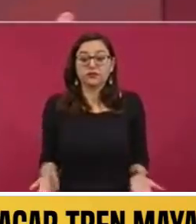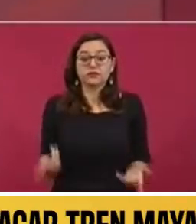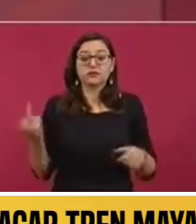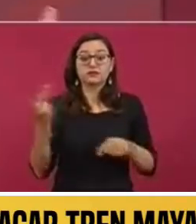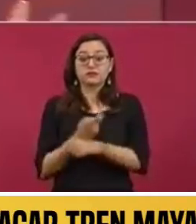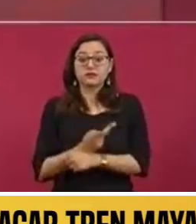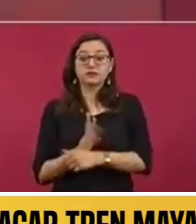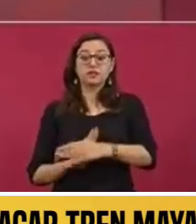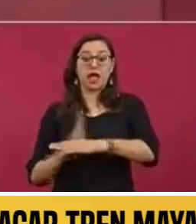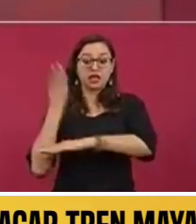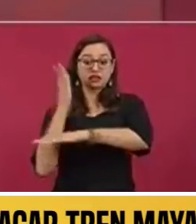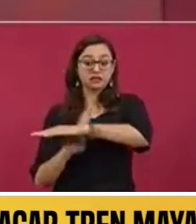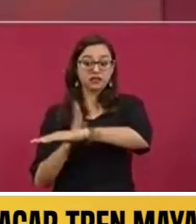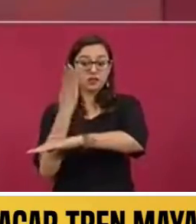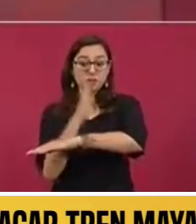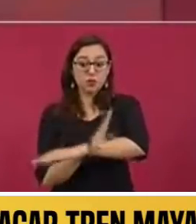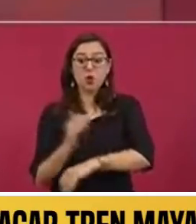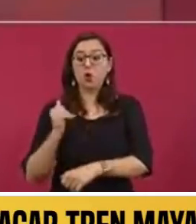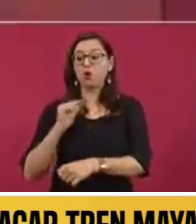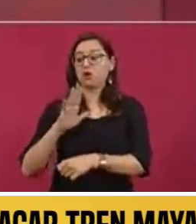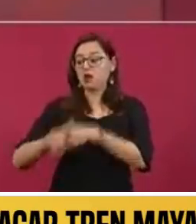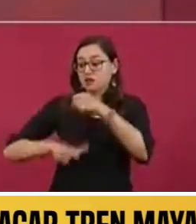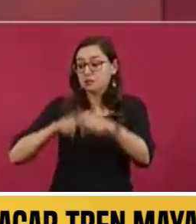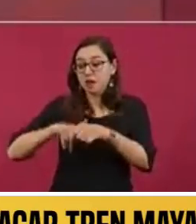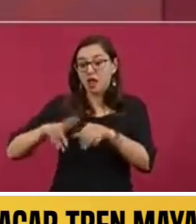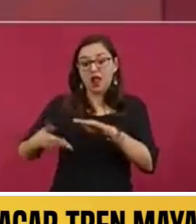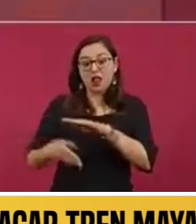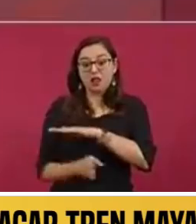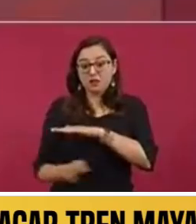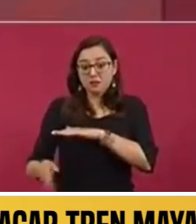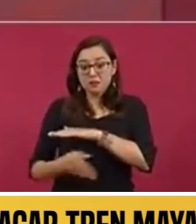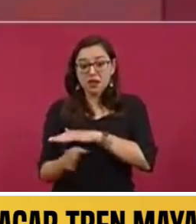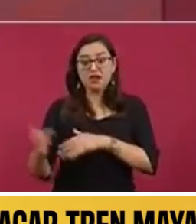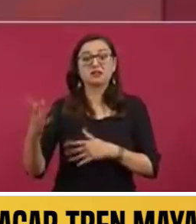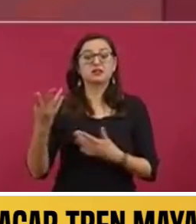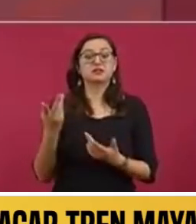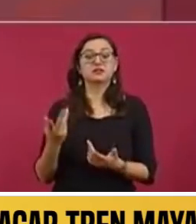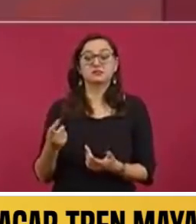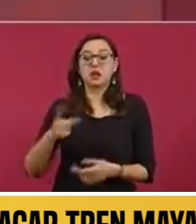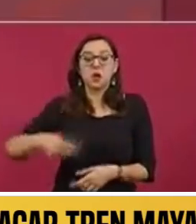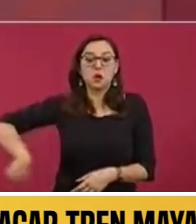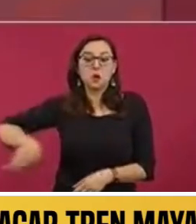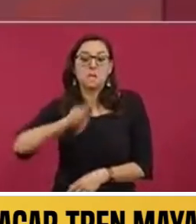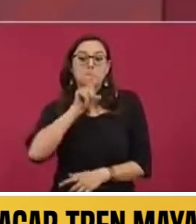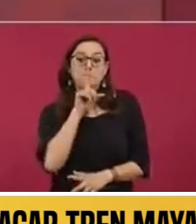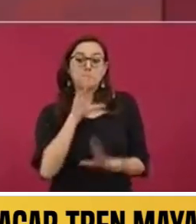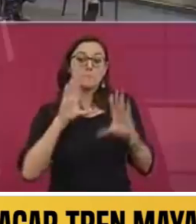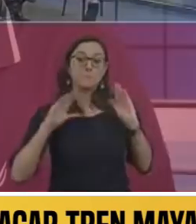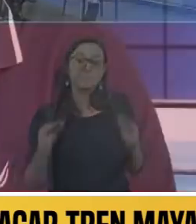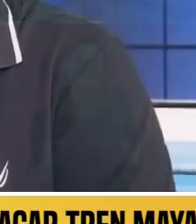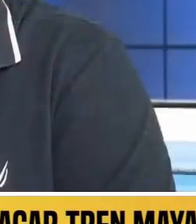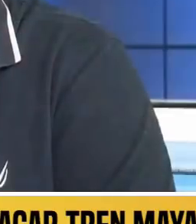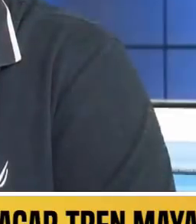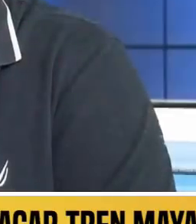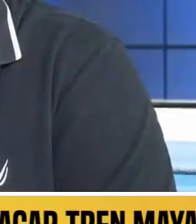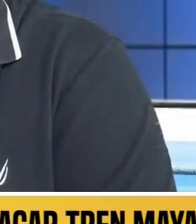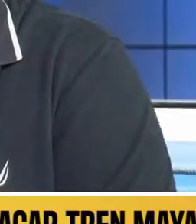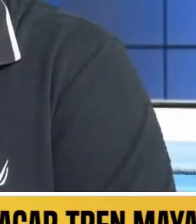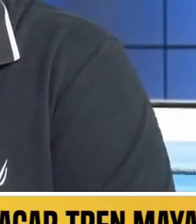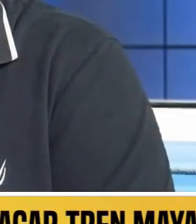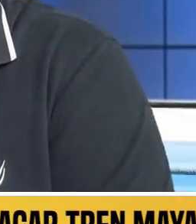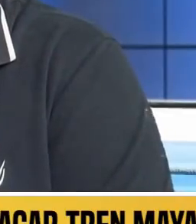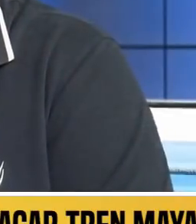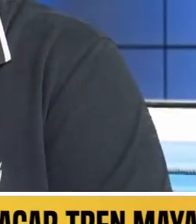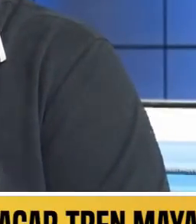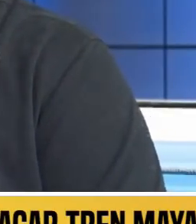tiburones, las especies marinas, pues no protestan, tenemos que cuidar. Y